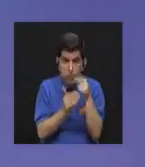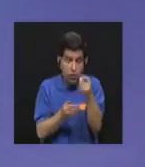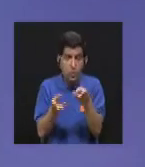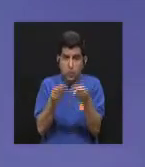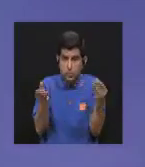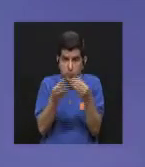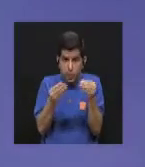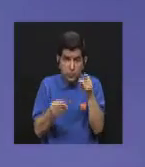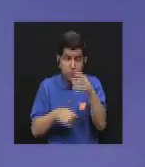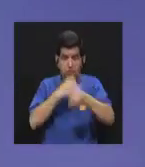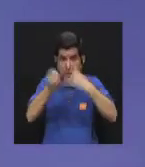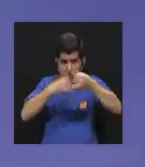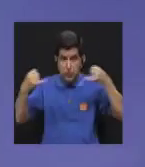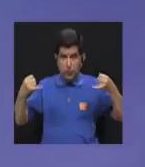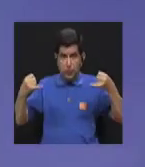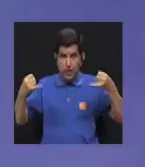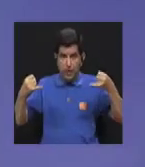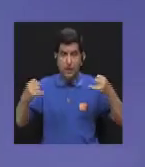producido en novere,